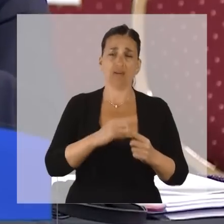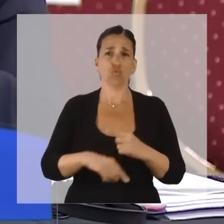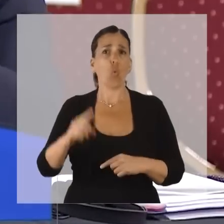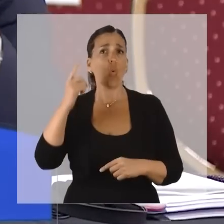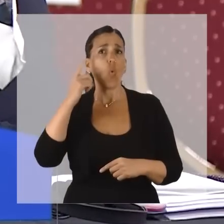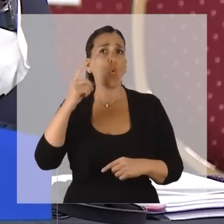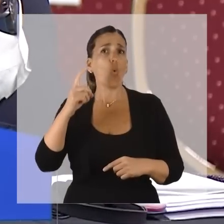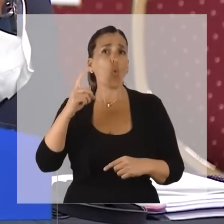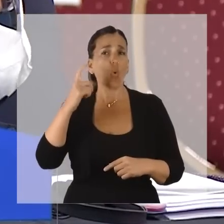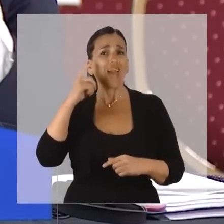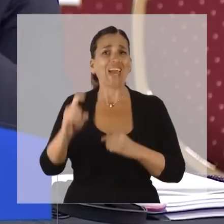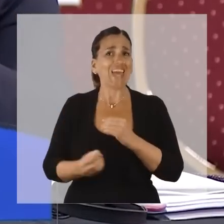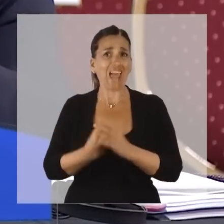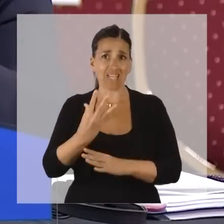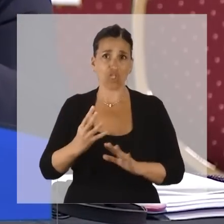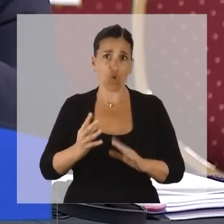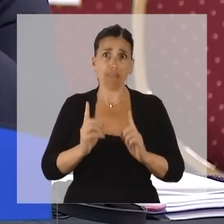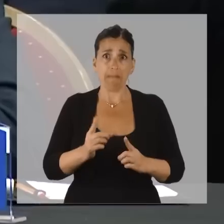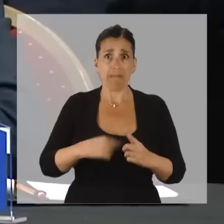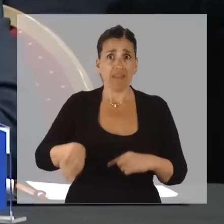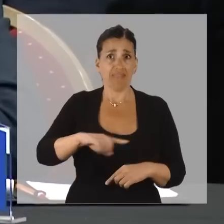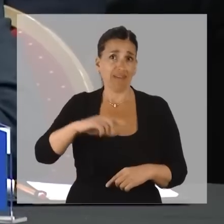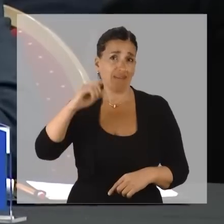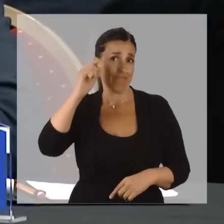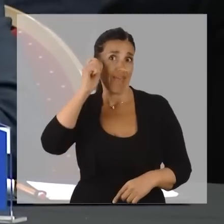creación intelectual